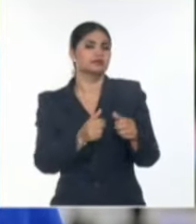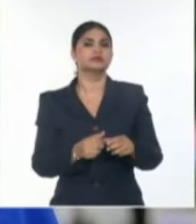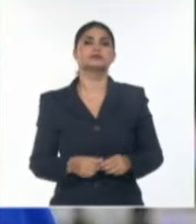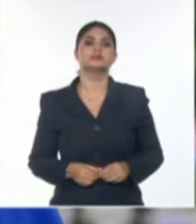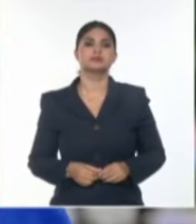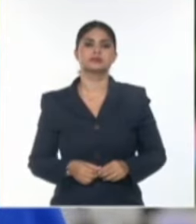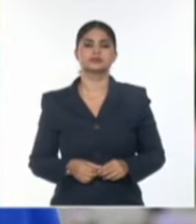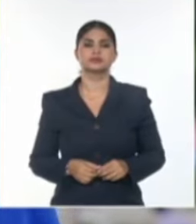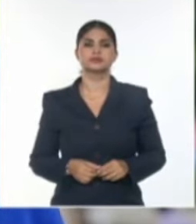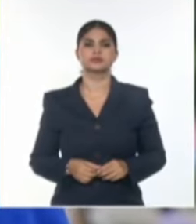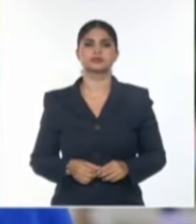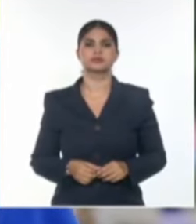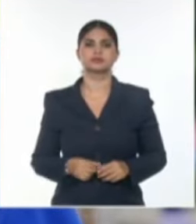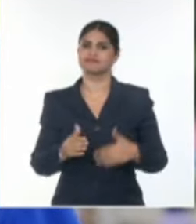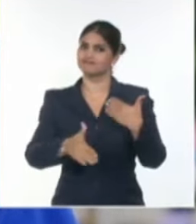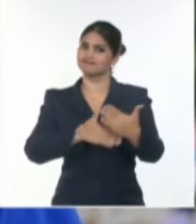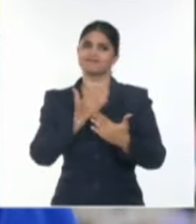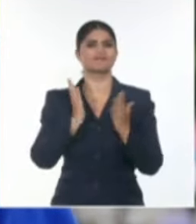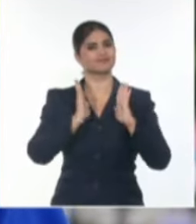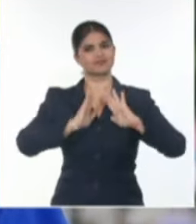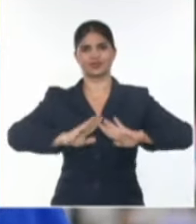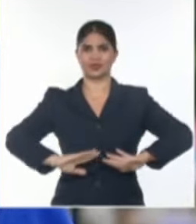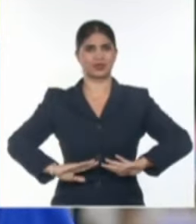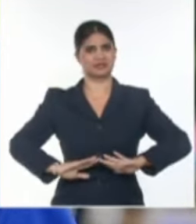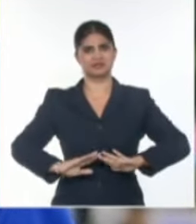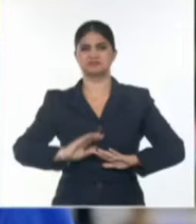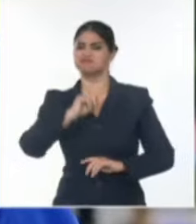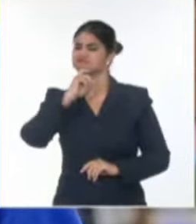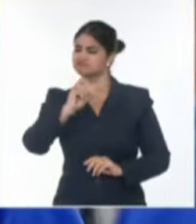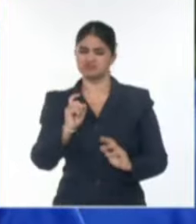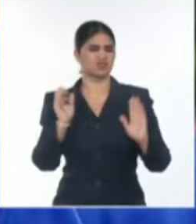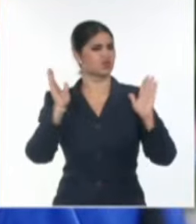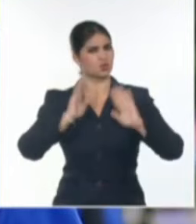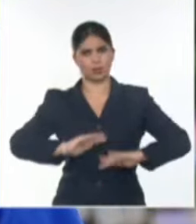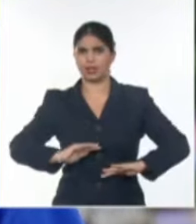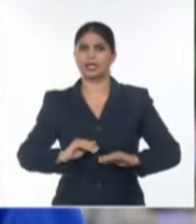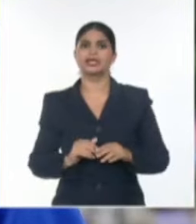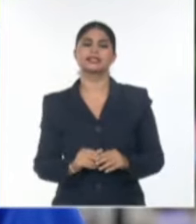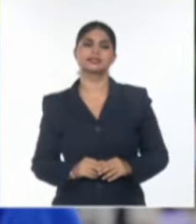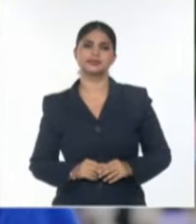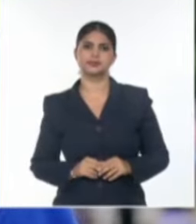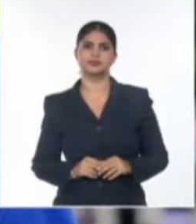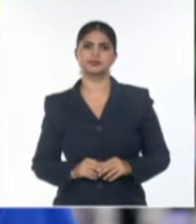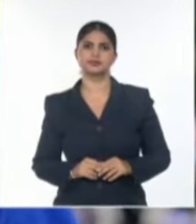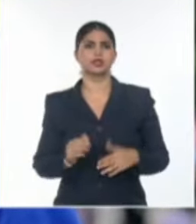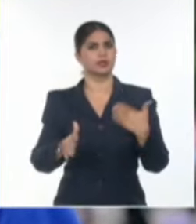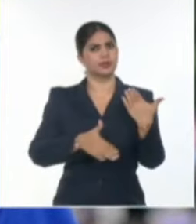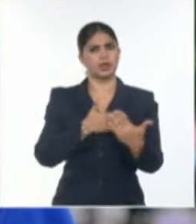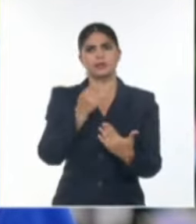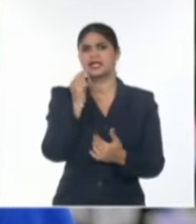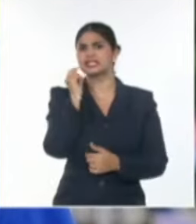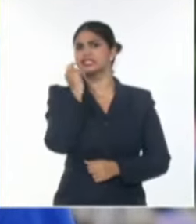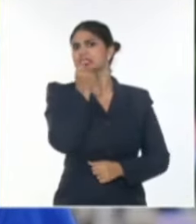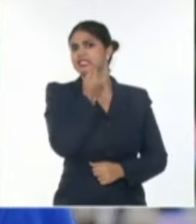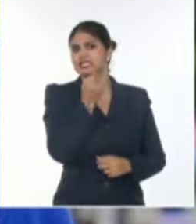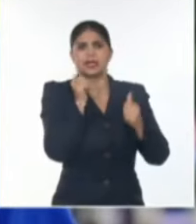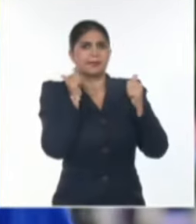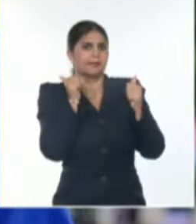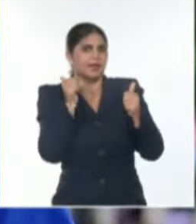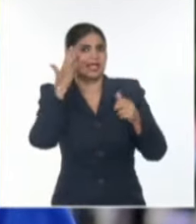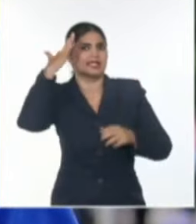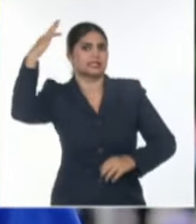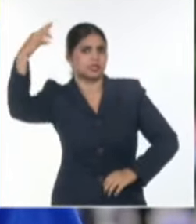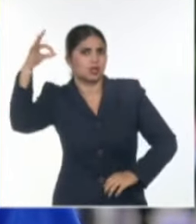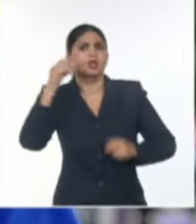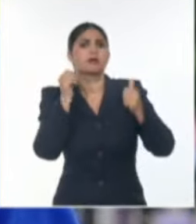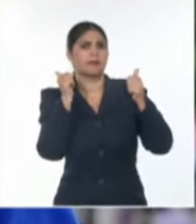desempeño deportivo sin ningún tipo de problema. No hay dificultades desde el punto de vista ni estomatológico, ni físico, ni psicológico, es decir,